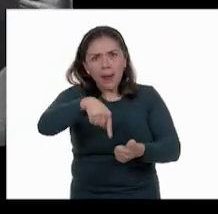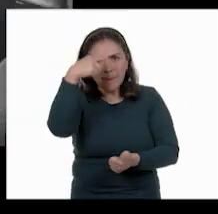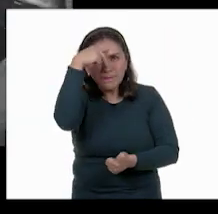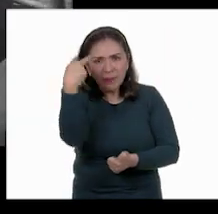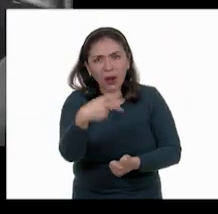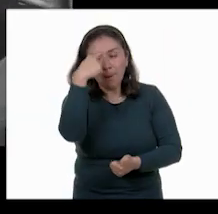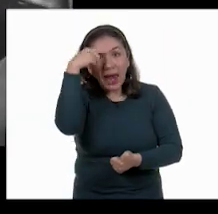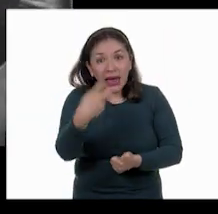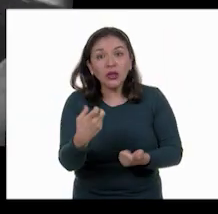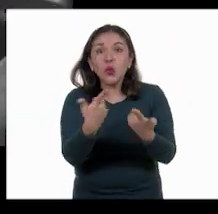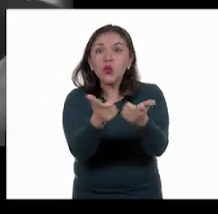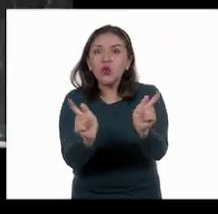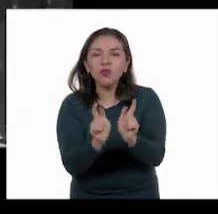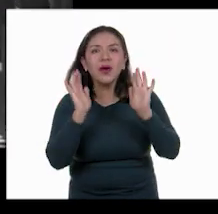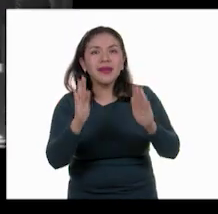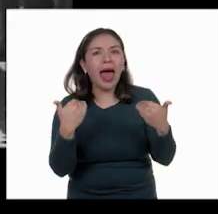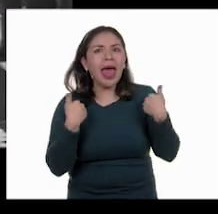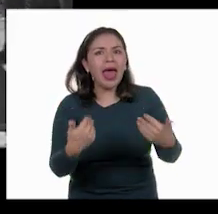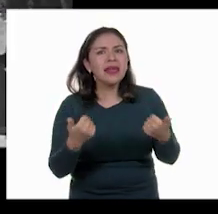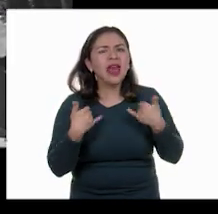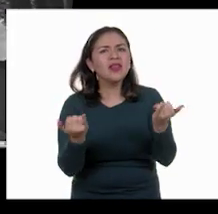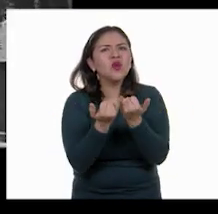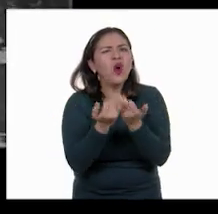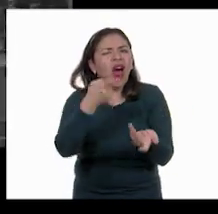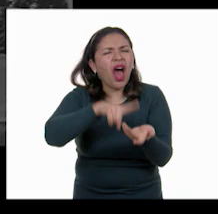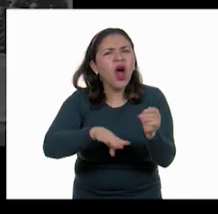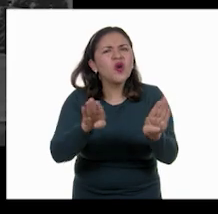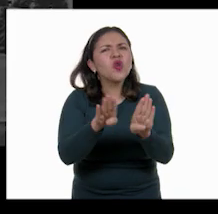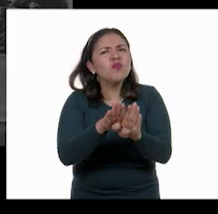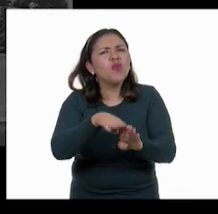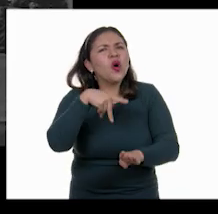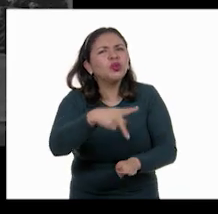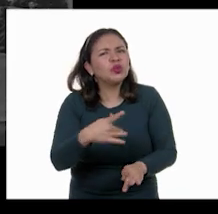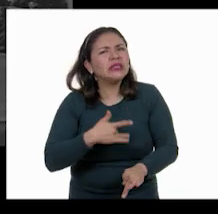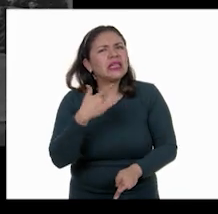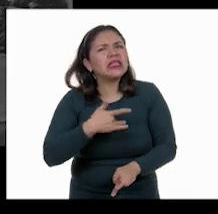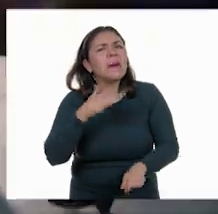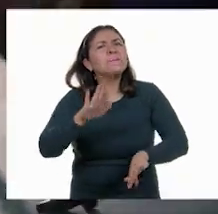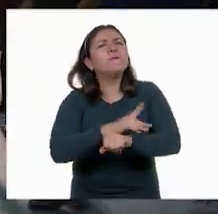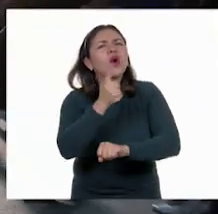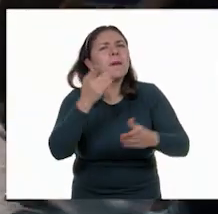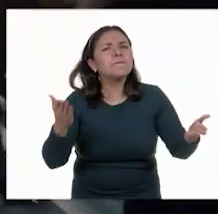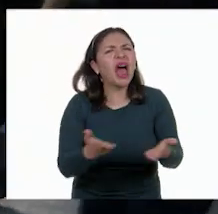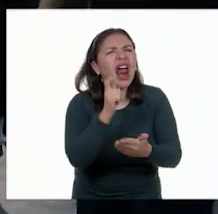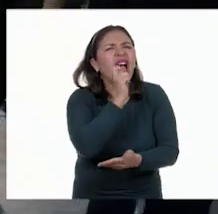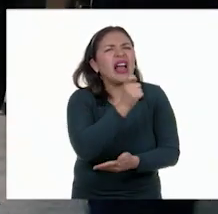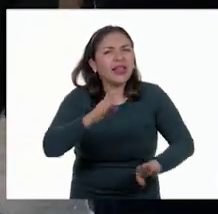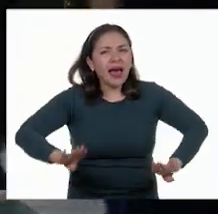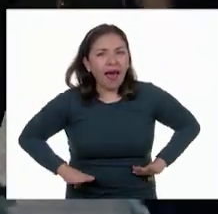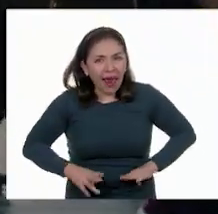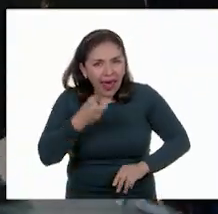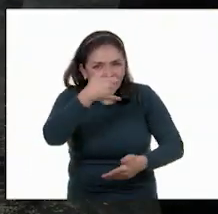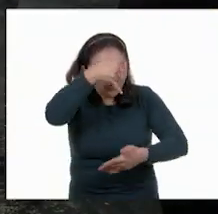para que también las compañías entendieran ese sentido espiritual en muchos de los casos de los danzantes.